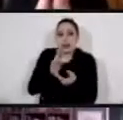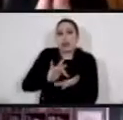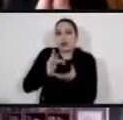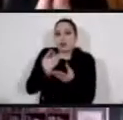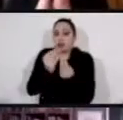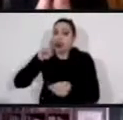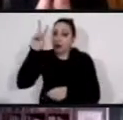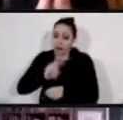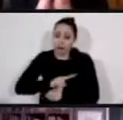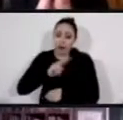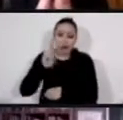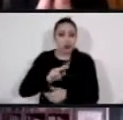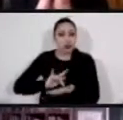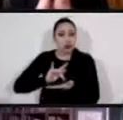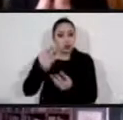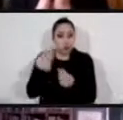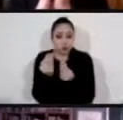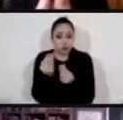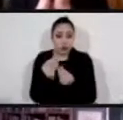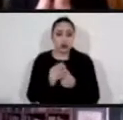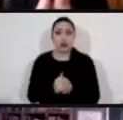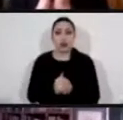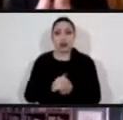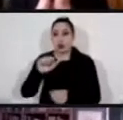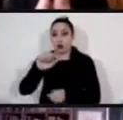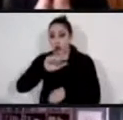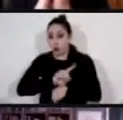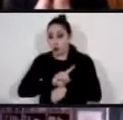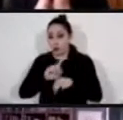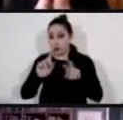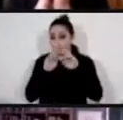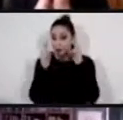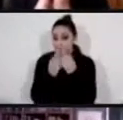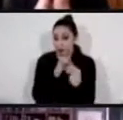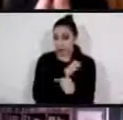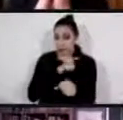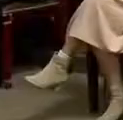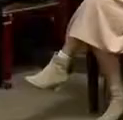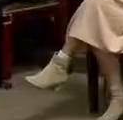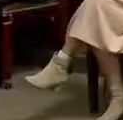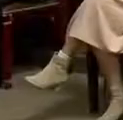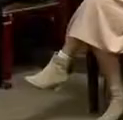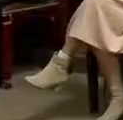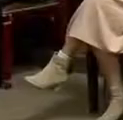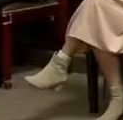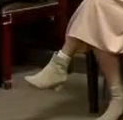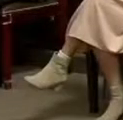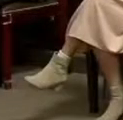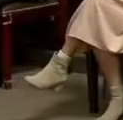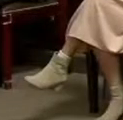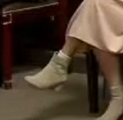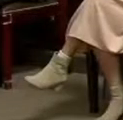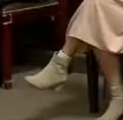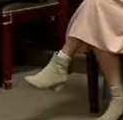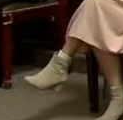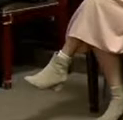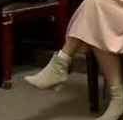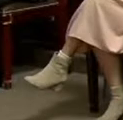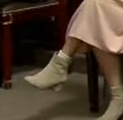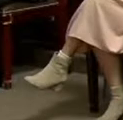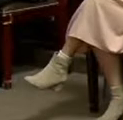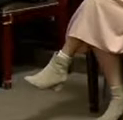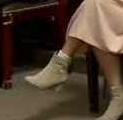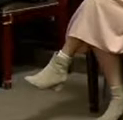verdad. Esta ceremonia es un reconocimiento a las obras y a las trayectorias entregadas a la